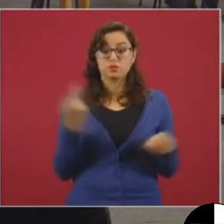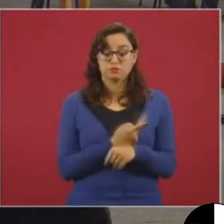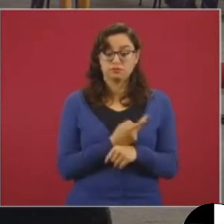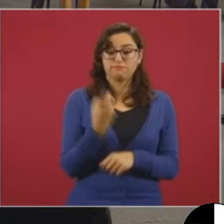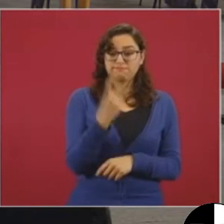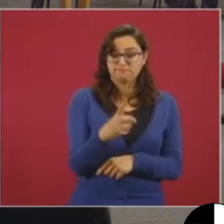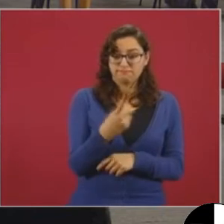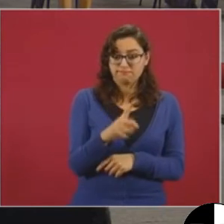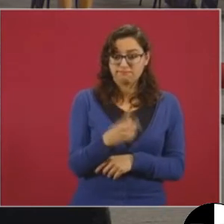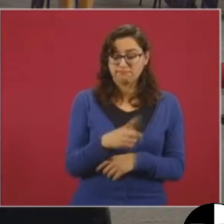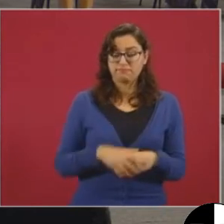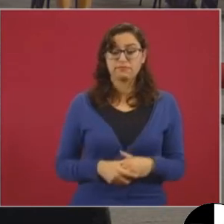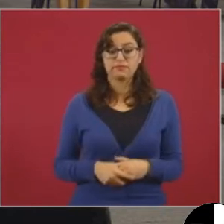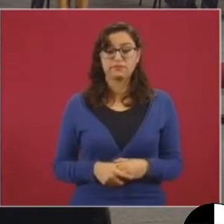diciembre,